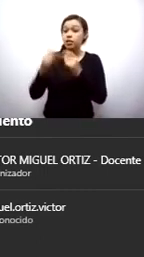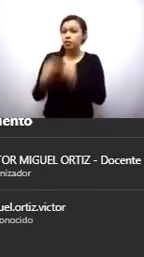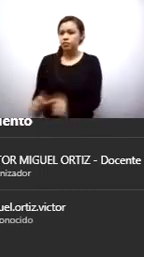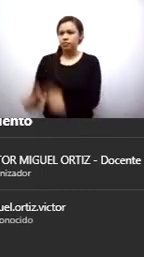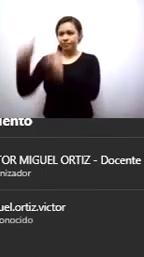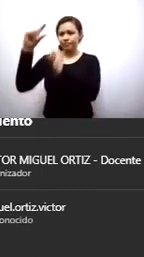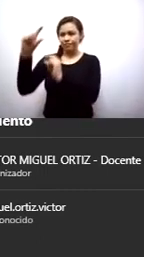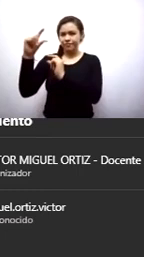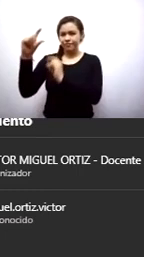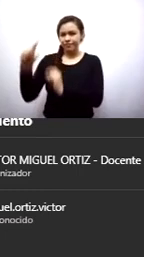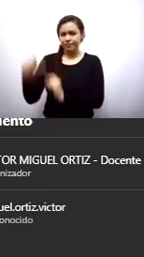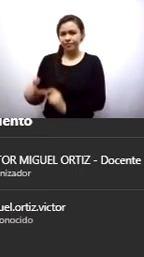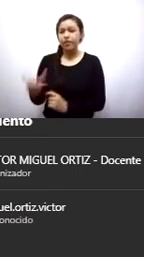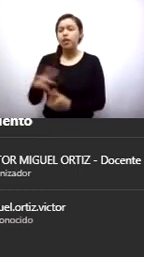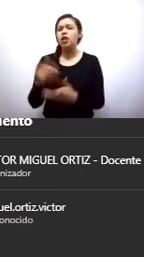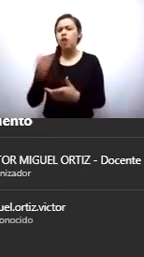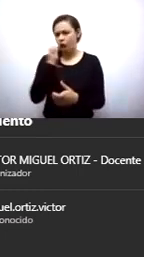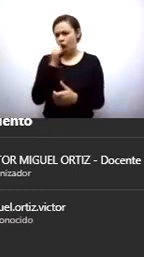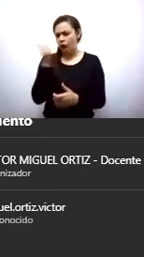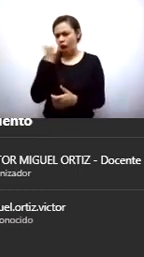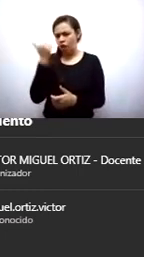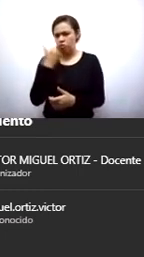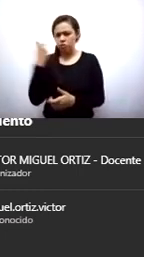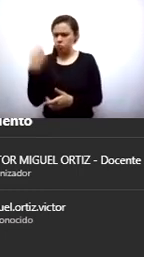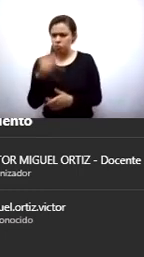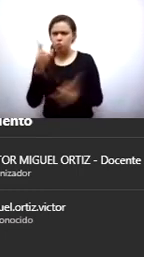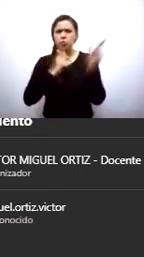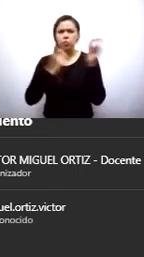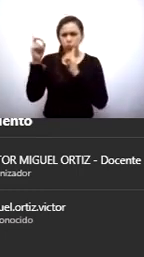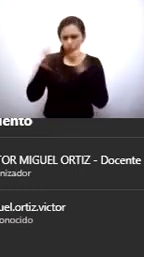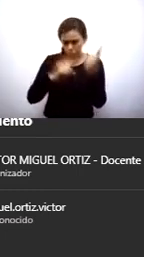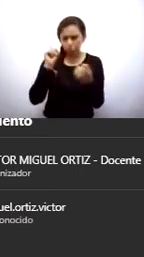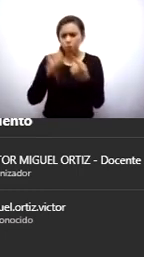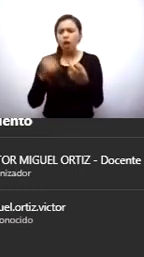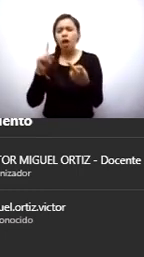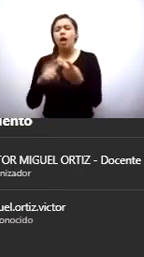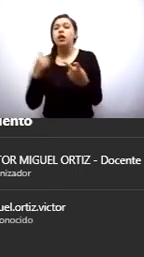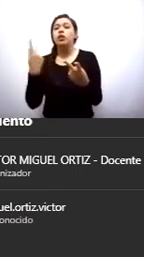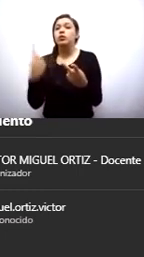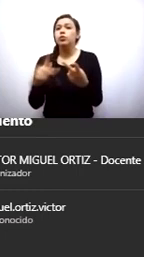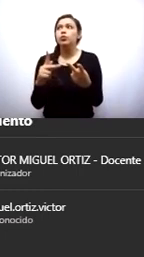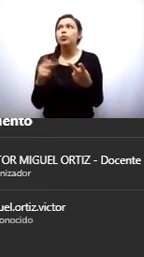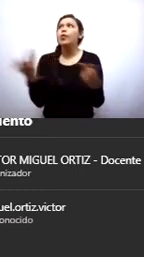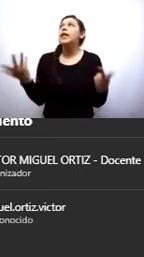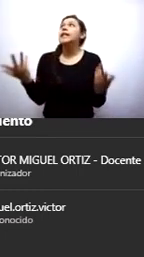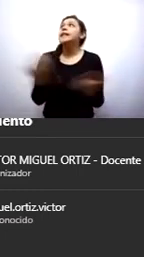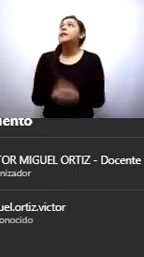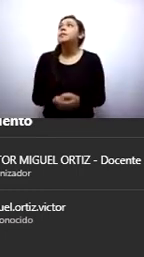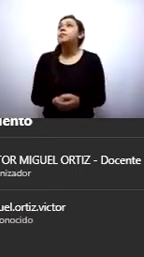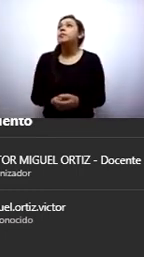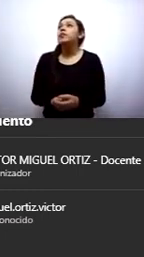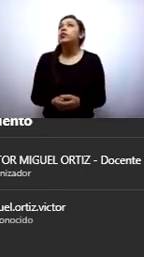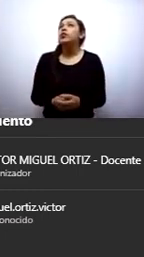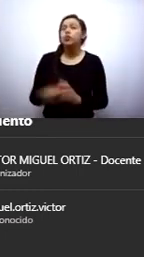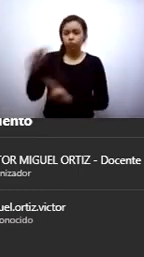pueden anotar desde sus dudas, desde algún tipo de situación extra, por ejemplo, que no se